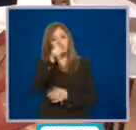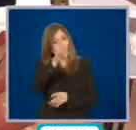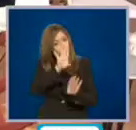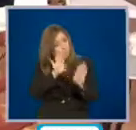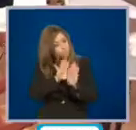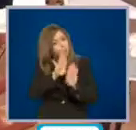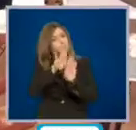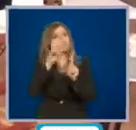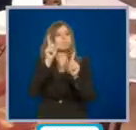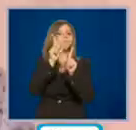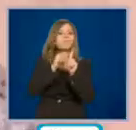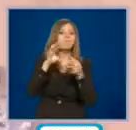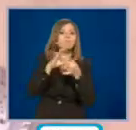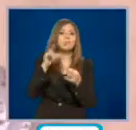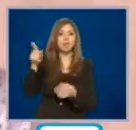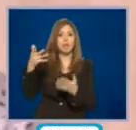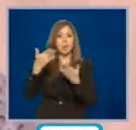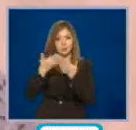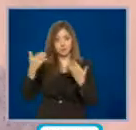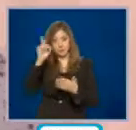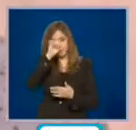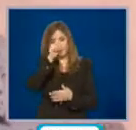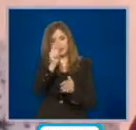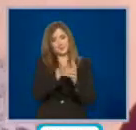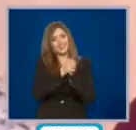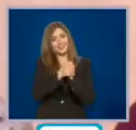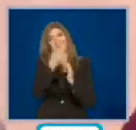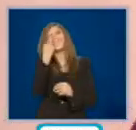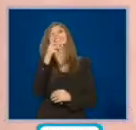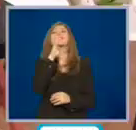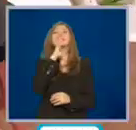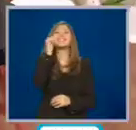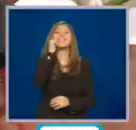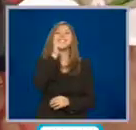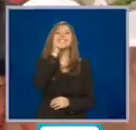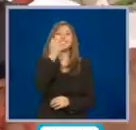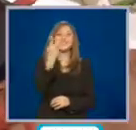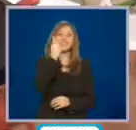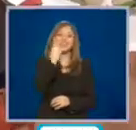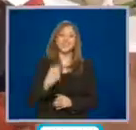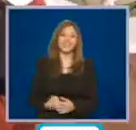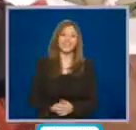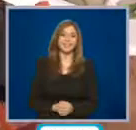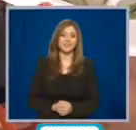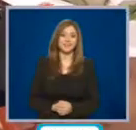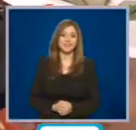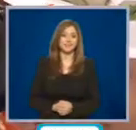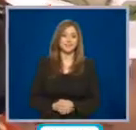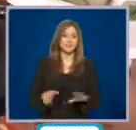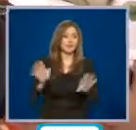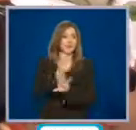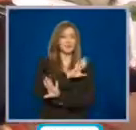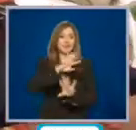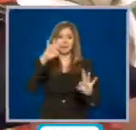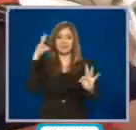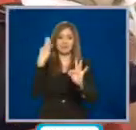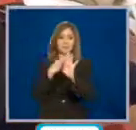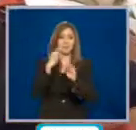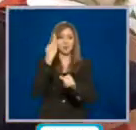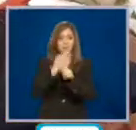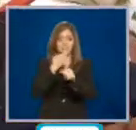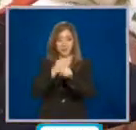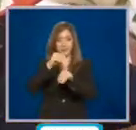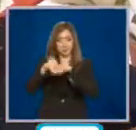crítica. Y bueno, nos dio muchos tips. De verdad le mandamos un gran saludo. Un saludo, porque de verdad nos que sí, ve. es una Muchas belleza. gracias. Y nada más, compañeros, entonces ya nada más Pues ya,